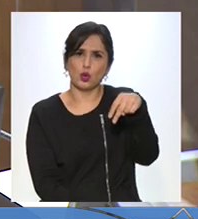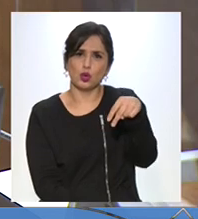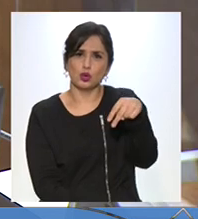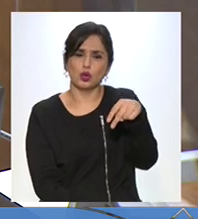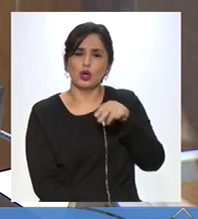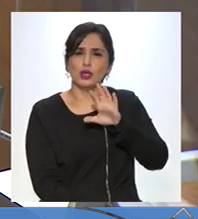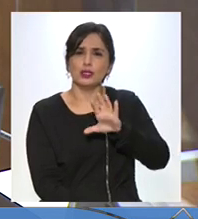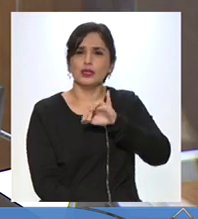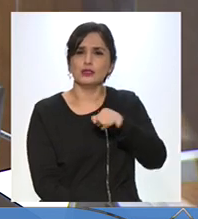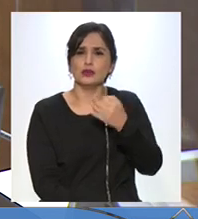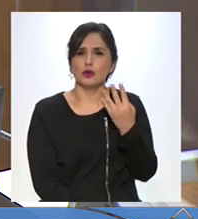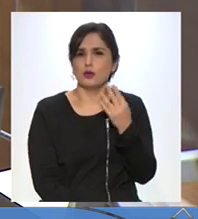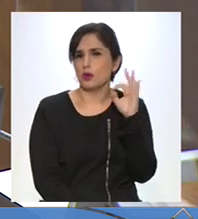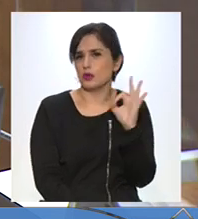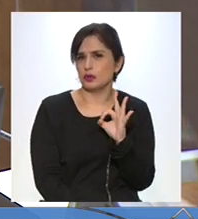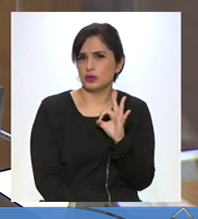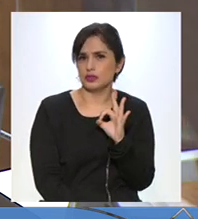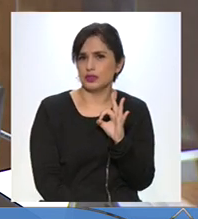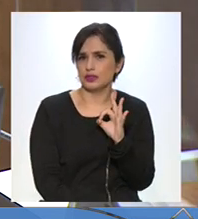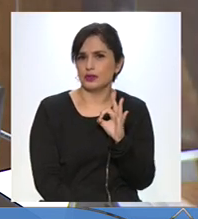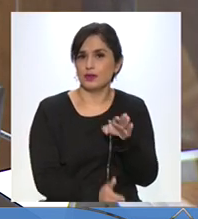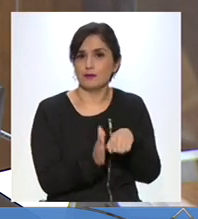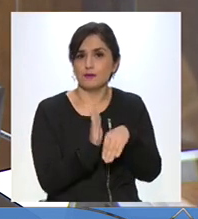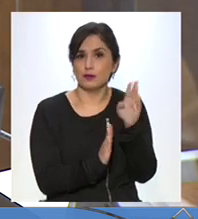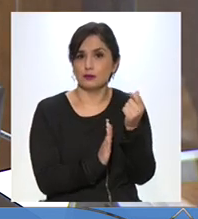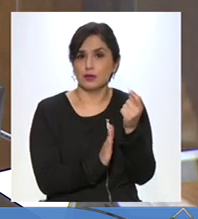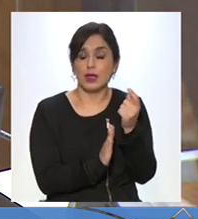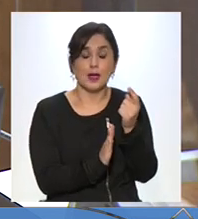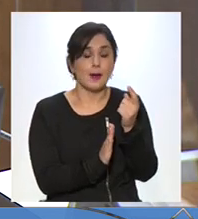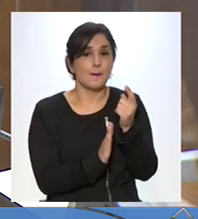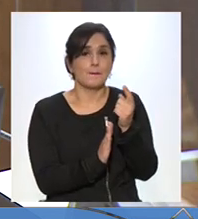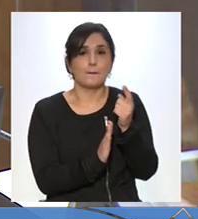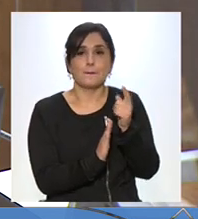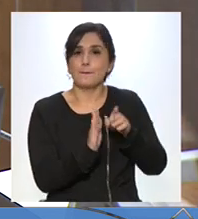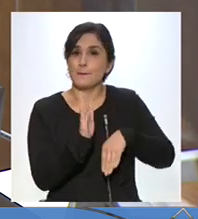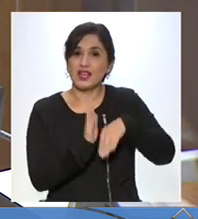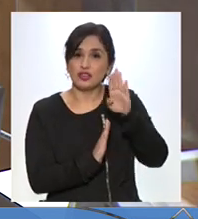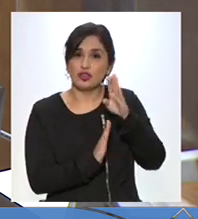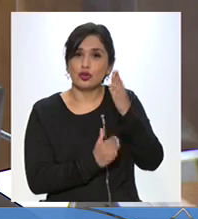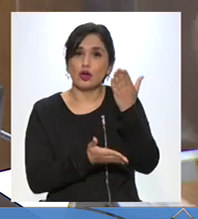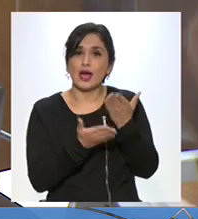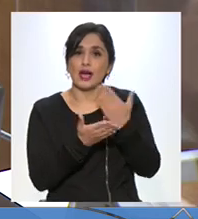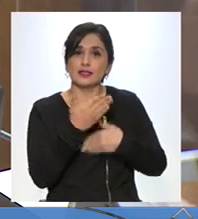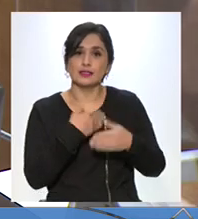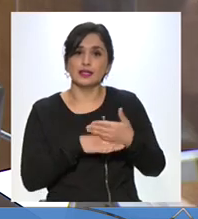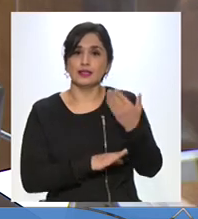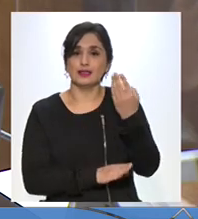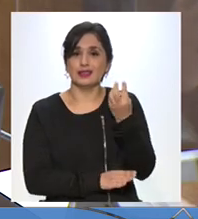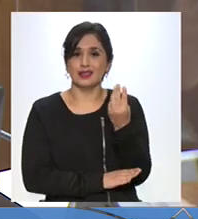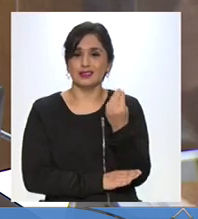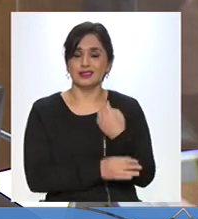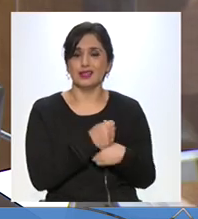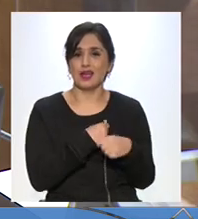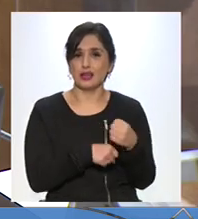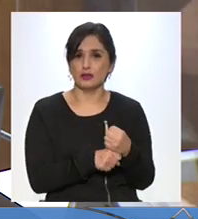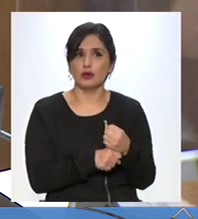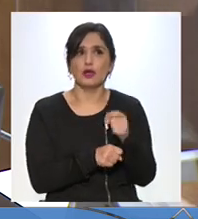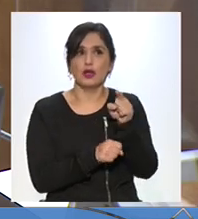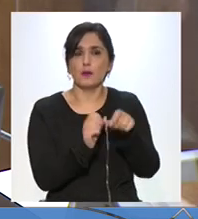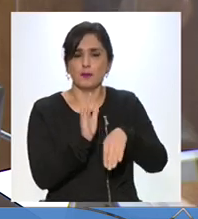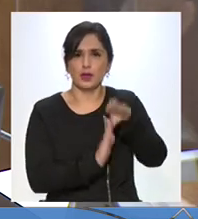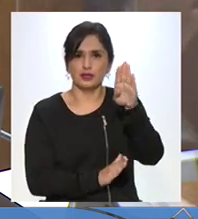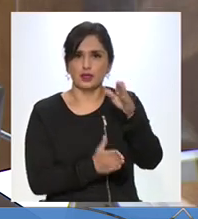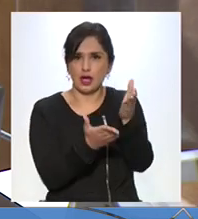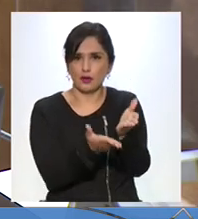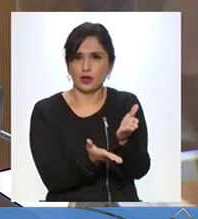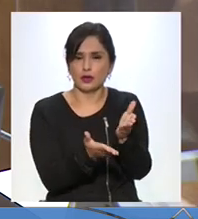el 5,4% la inflación, la más alta en 13 años. Entonces hay una incidencia internacional